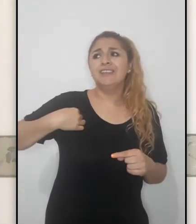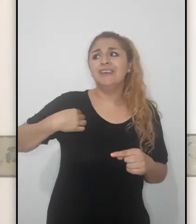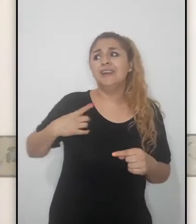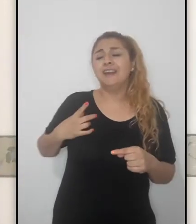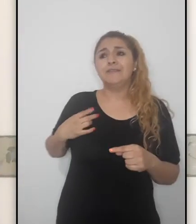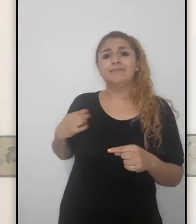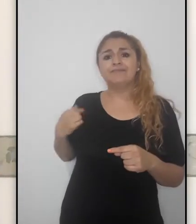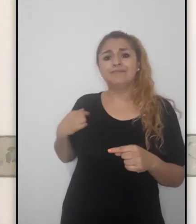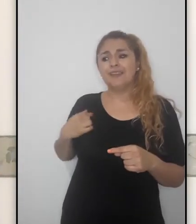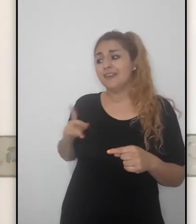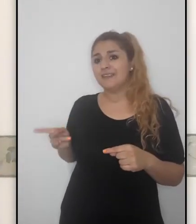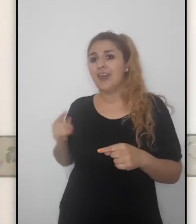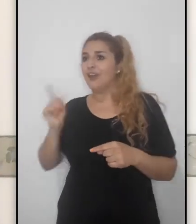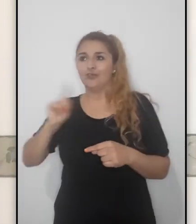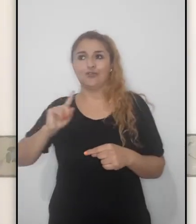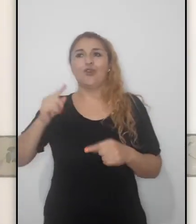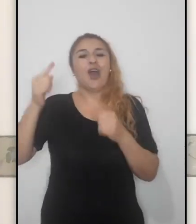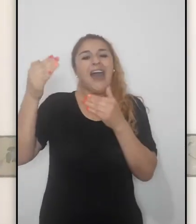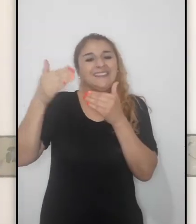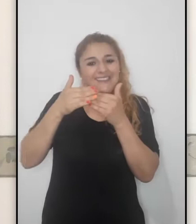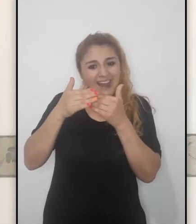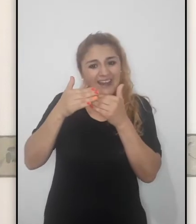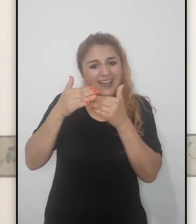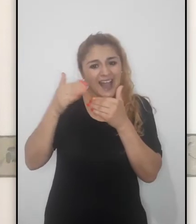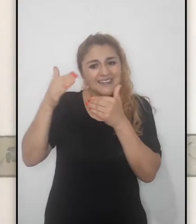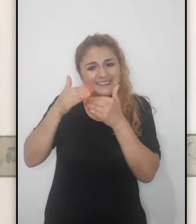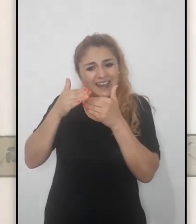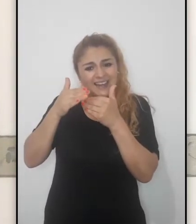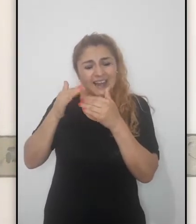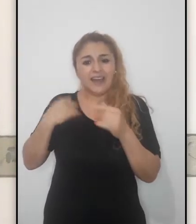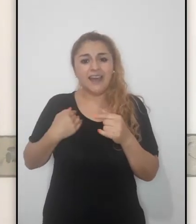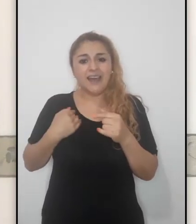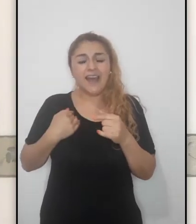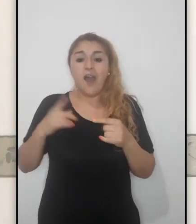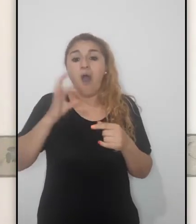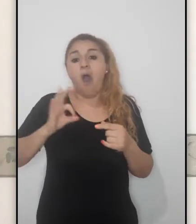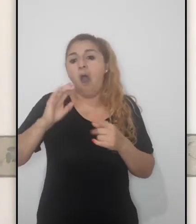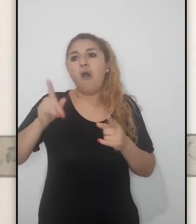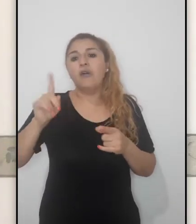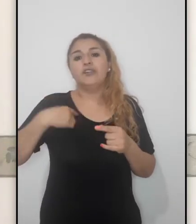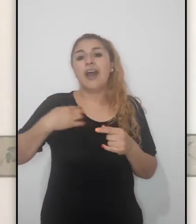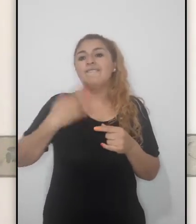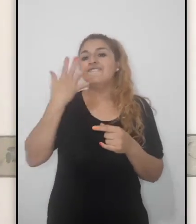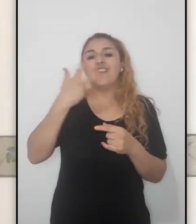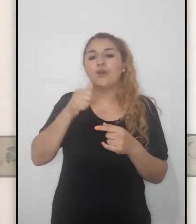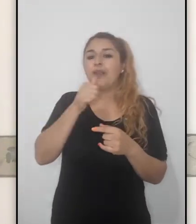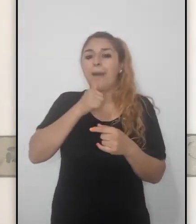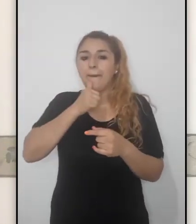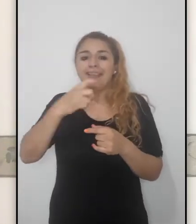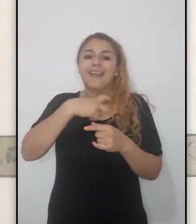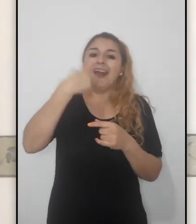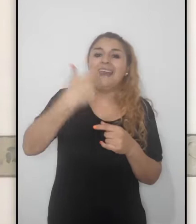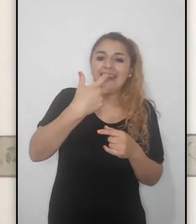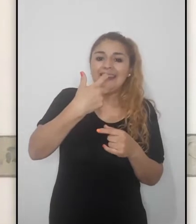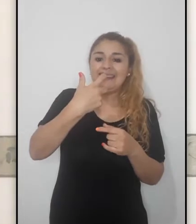feo exquisito y horrible caliente o frío en muchas ocasiones